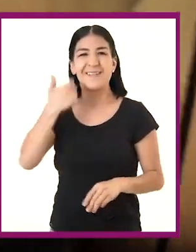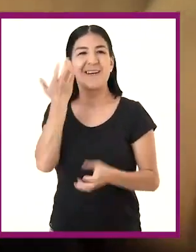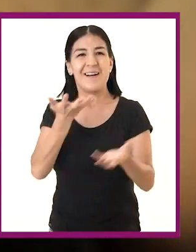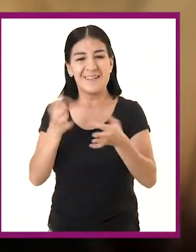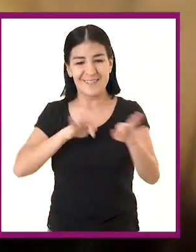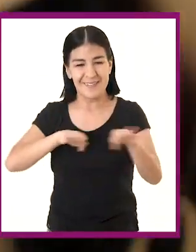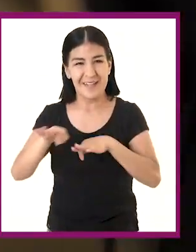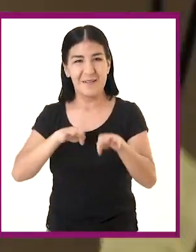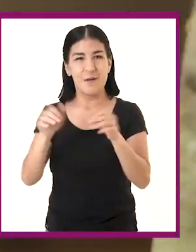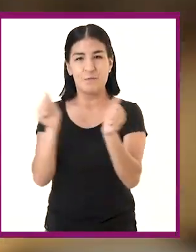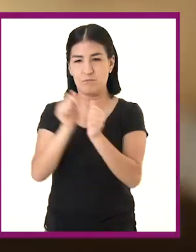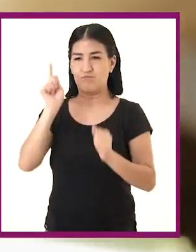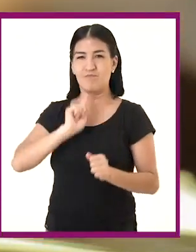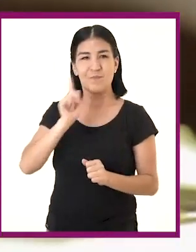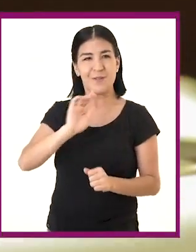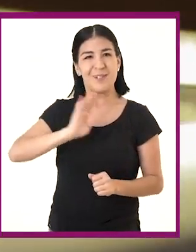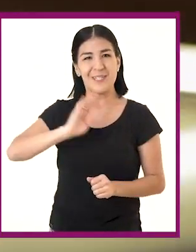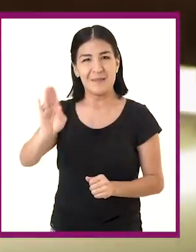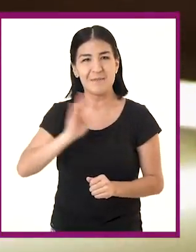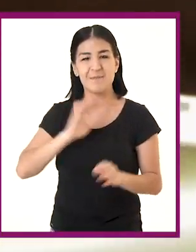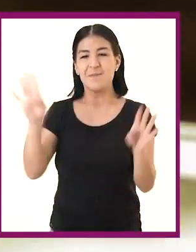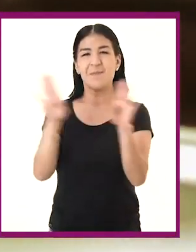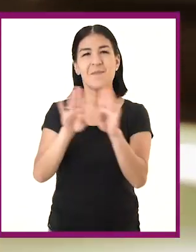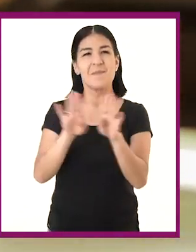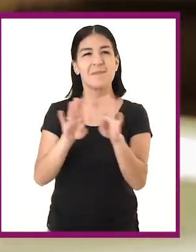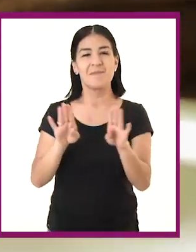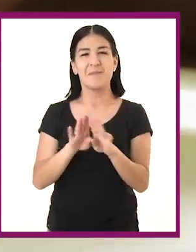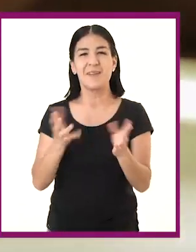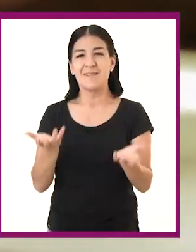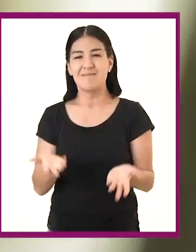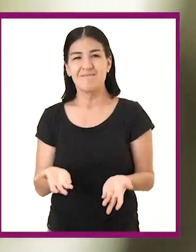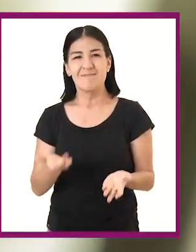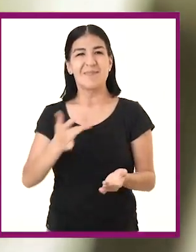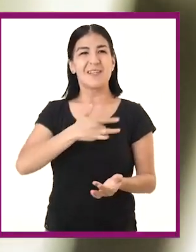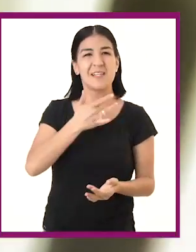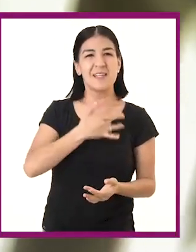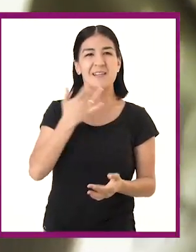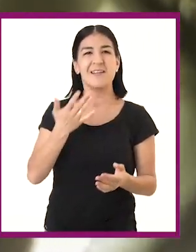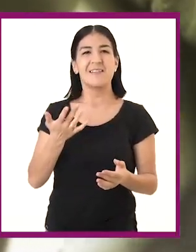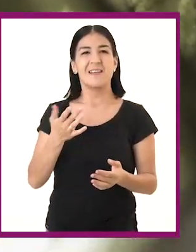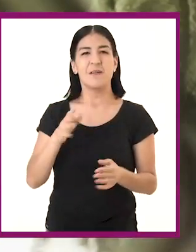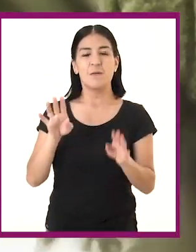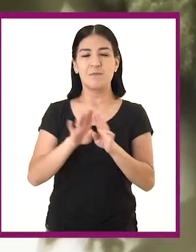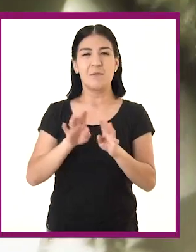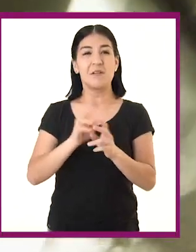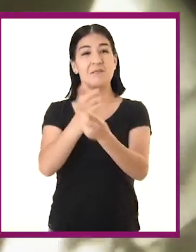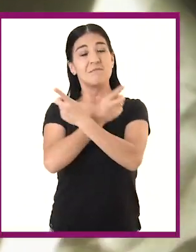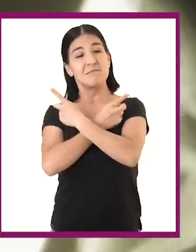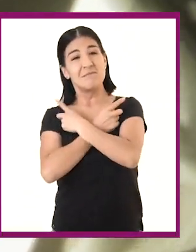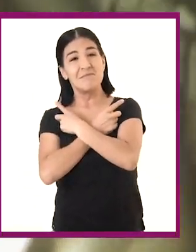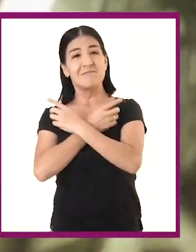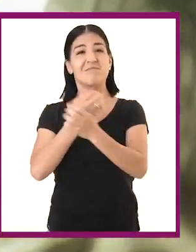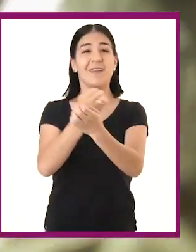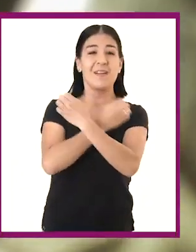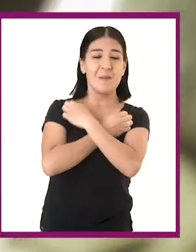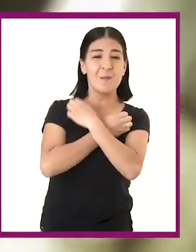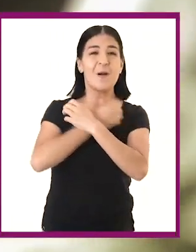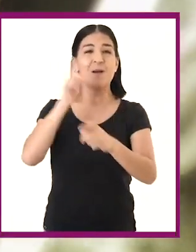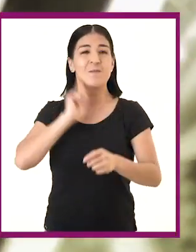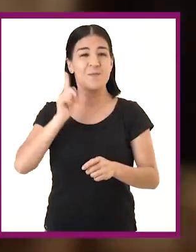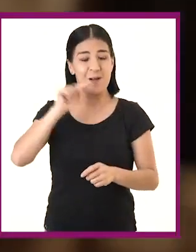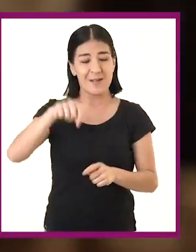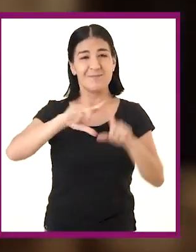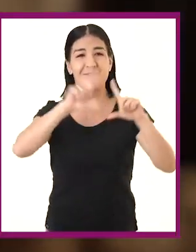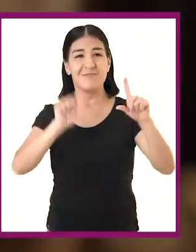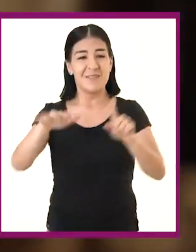trabajar con la mujer y más en puntos como pues en el límite de la moral con la sociedad y la